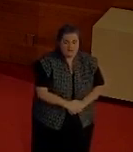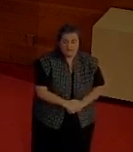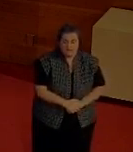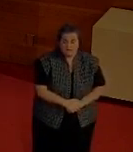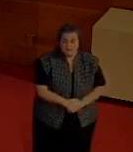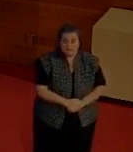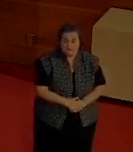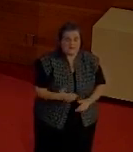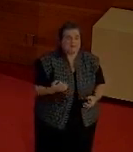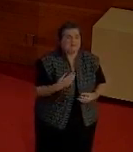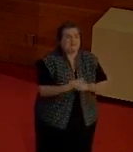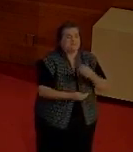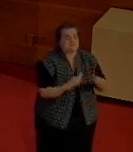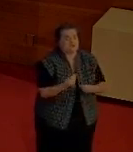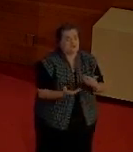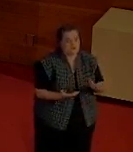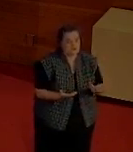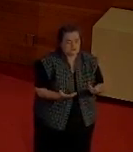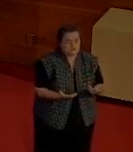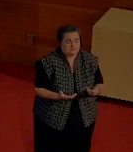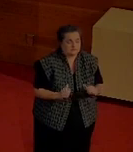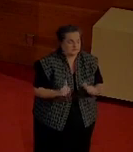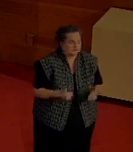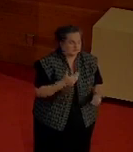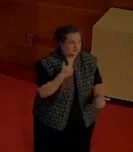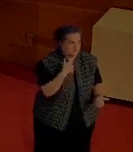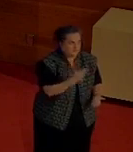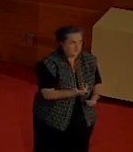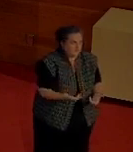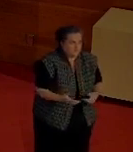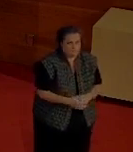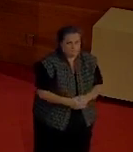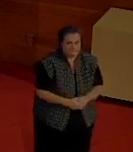eso no tengo ninguna duda es a lo que vengo apelando de desde el principio de mi